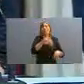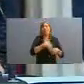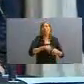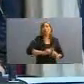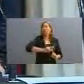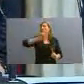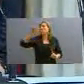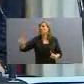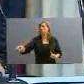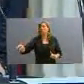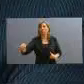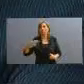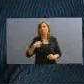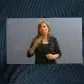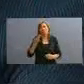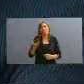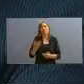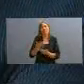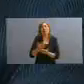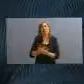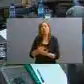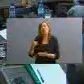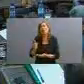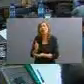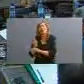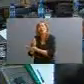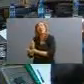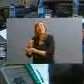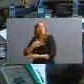por el pueblo. Representación popular